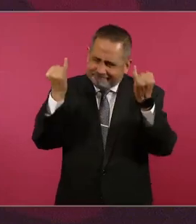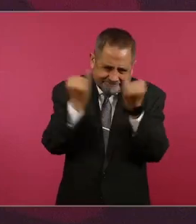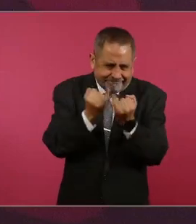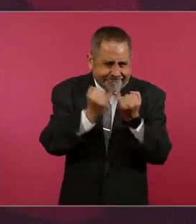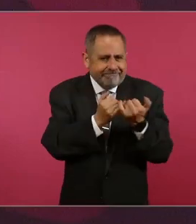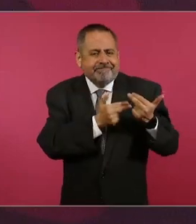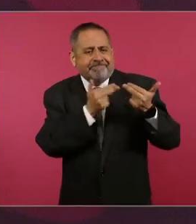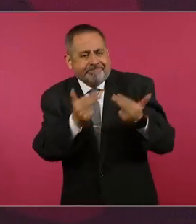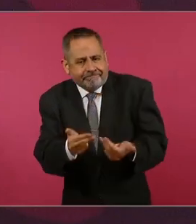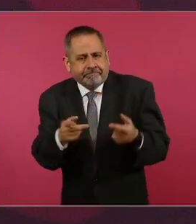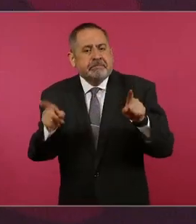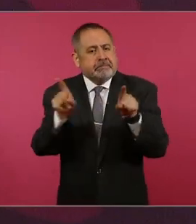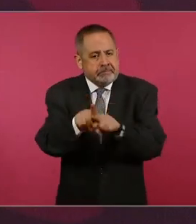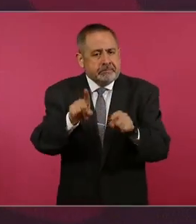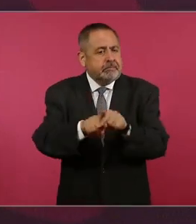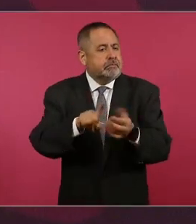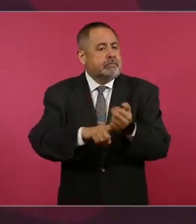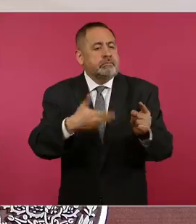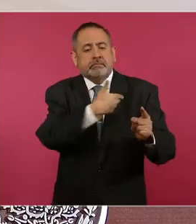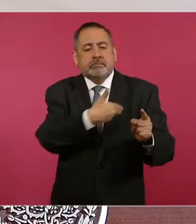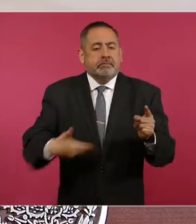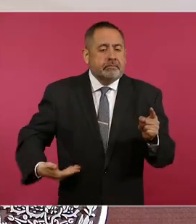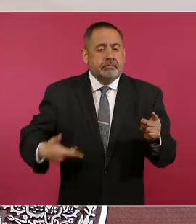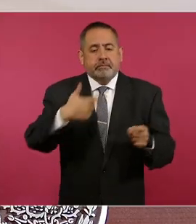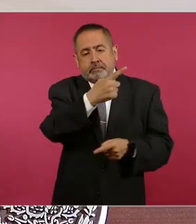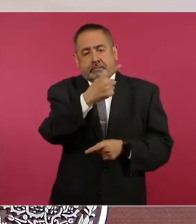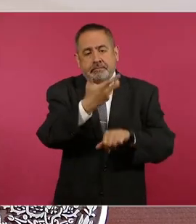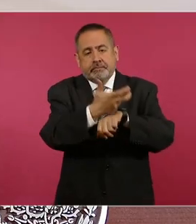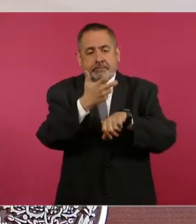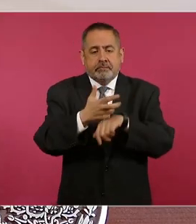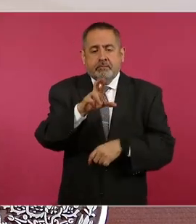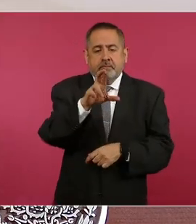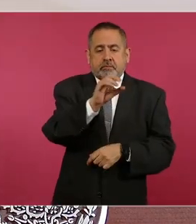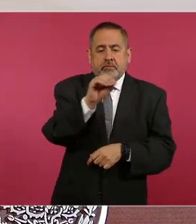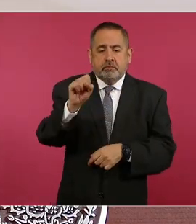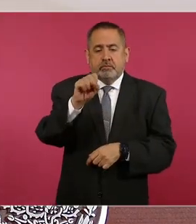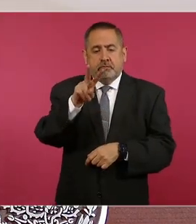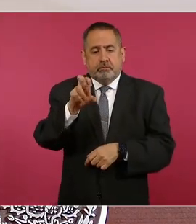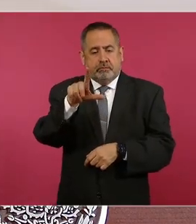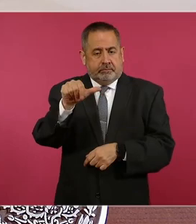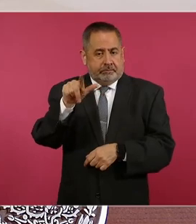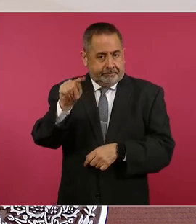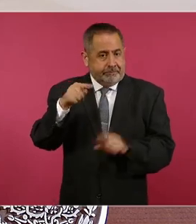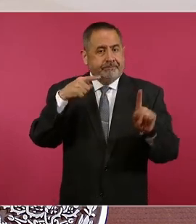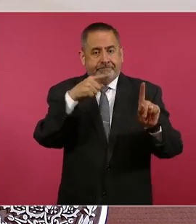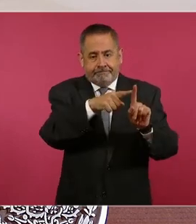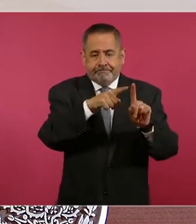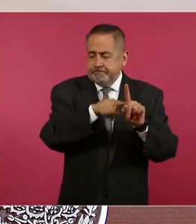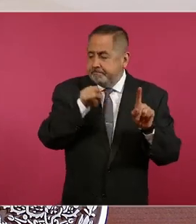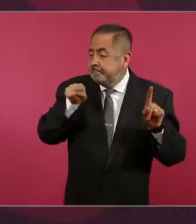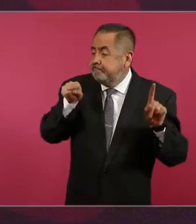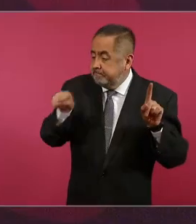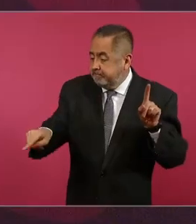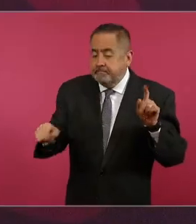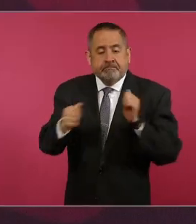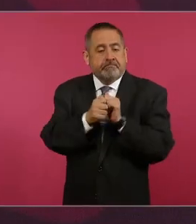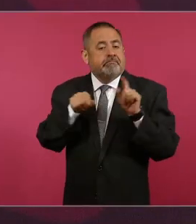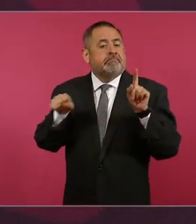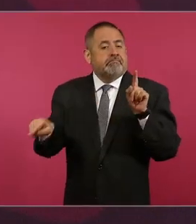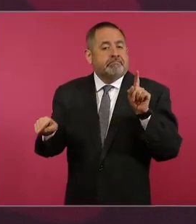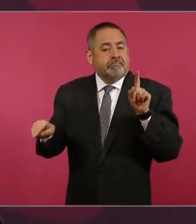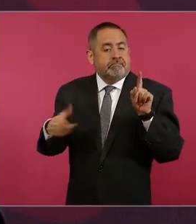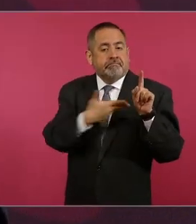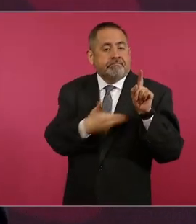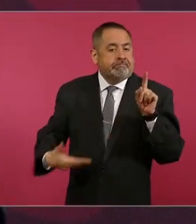el presidente Roosevelt se entendió muy bien con